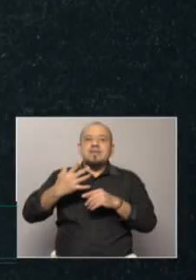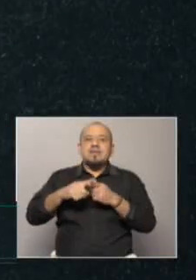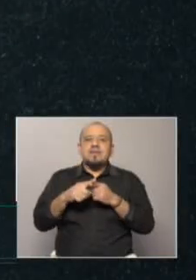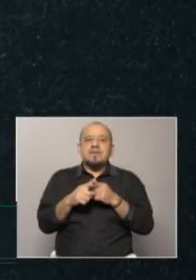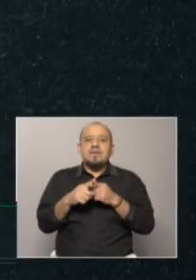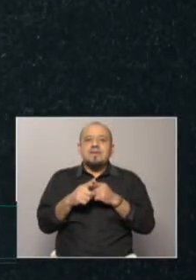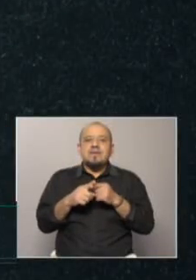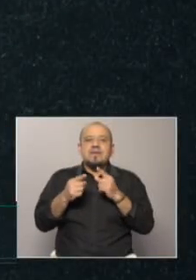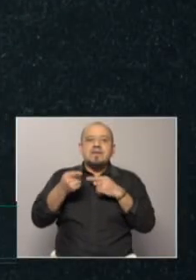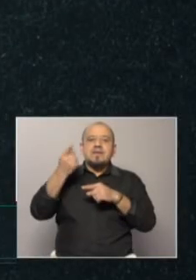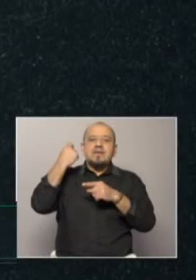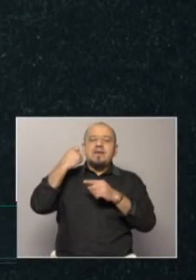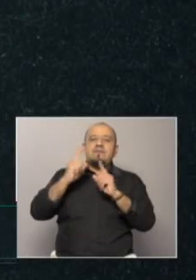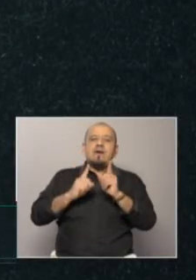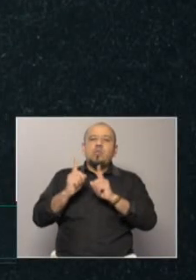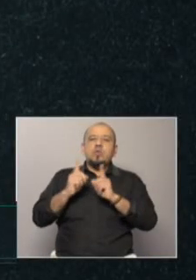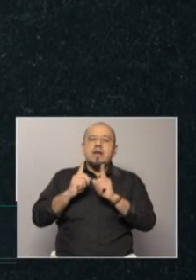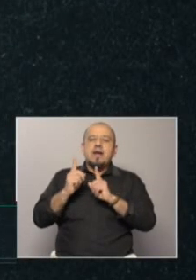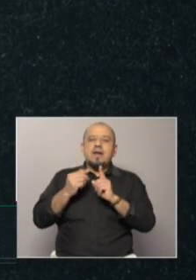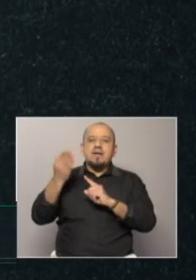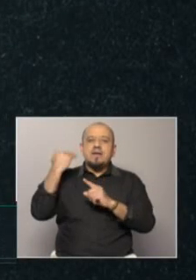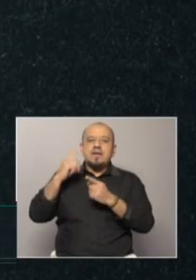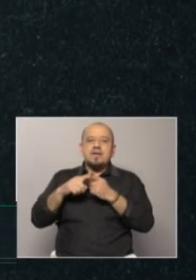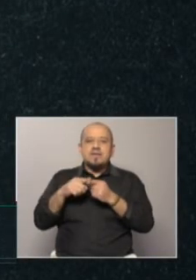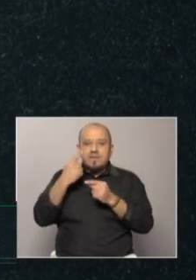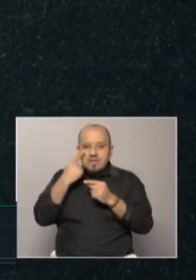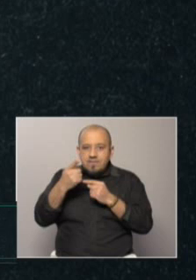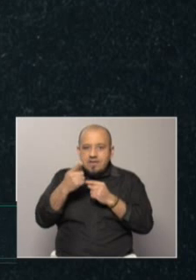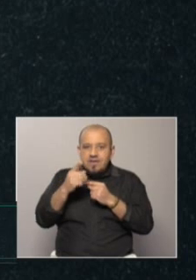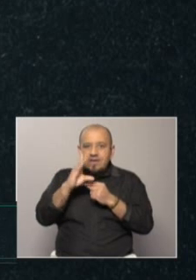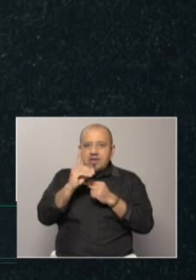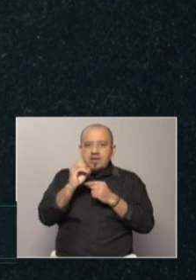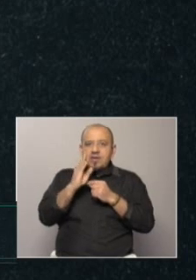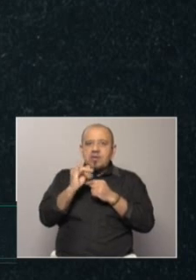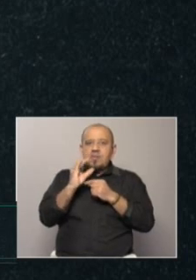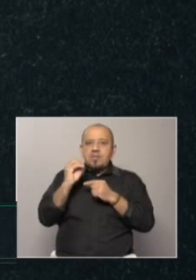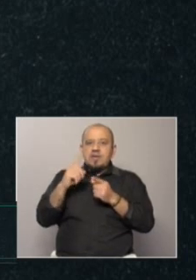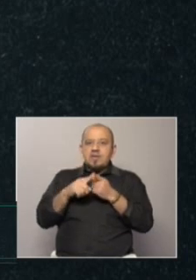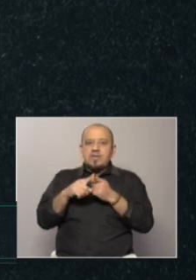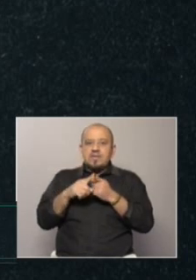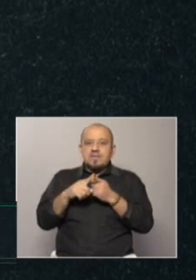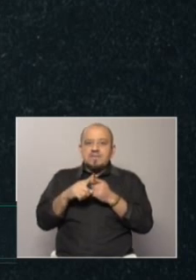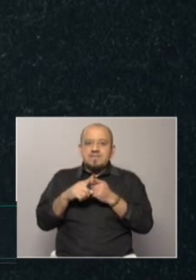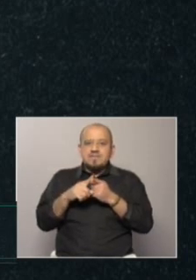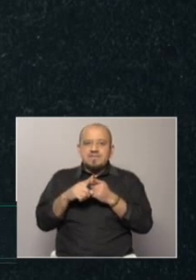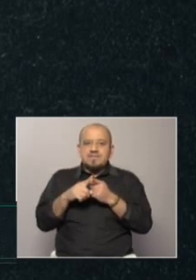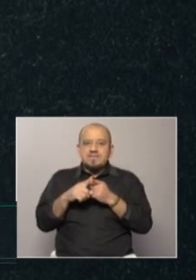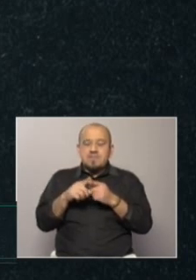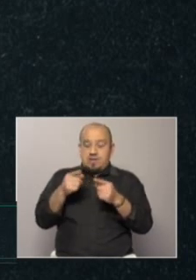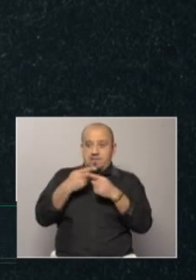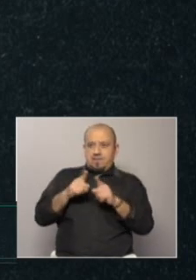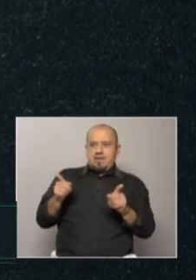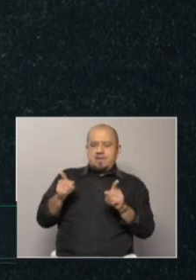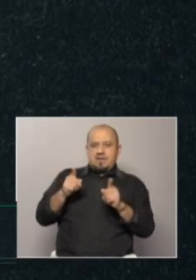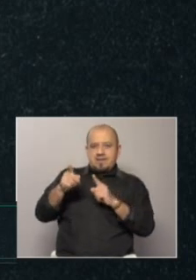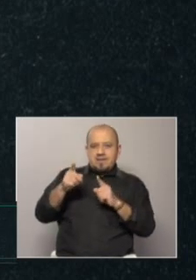1995. ¡Del 95! Generación de facultad, donde se ve claramente a un Carlos Dopico que ha envejecido muy mal. Sí. Otra persona. Sí. Es otro. Es otro. Dopico